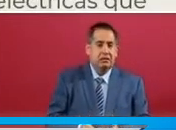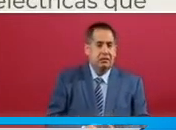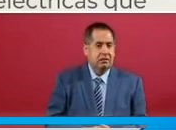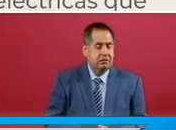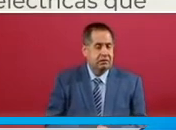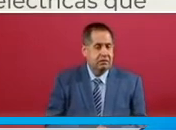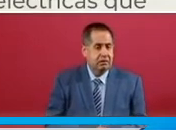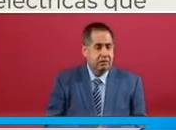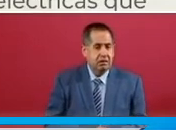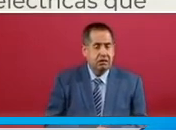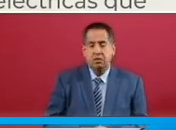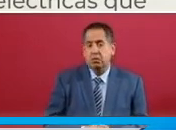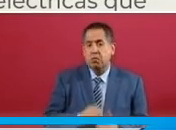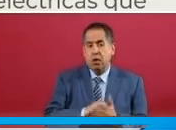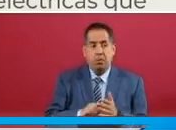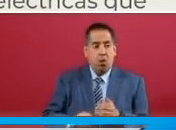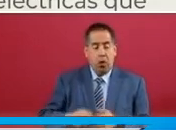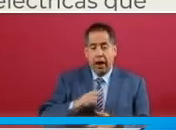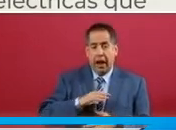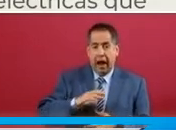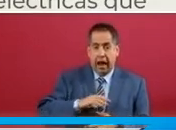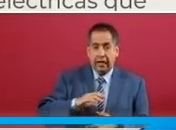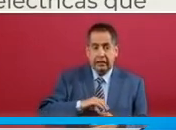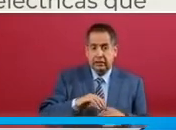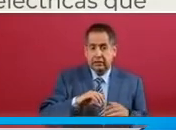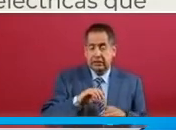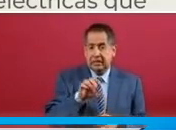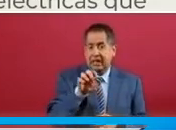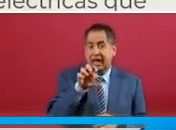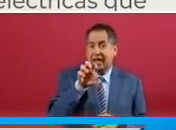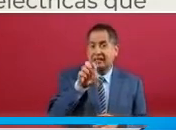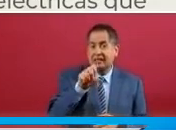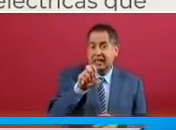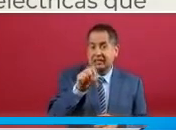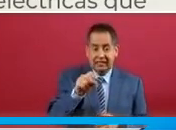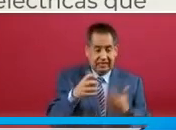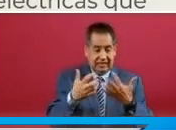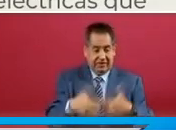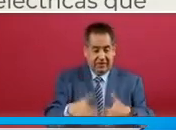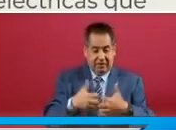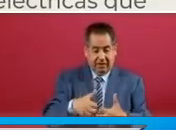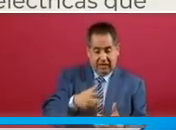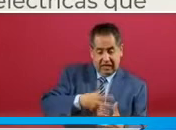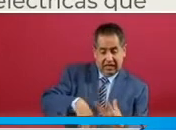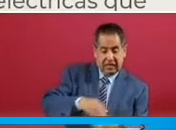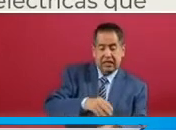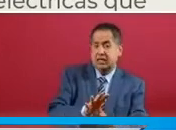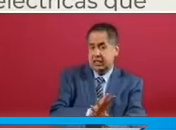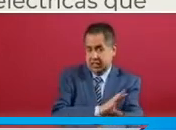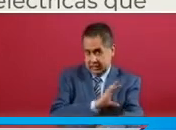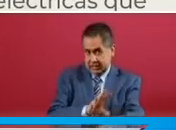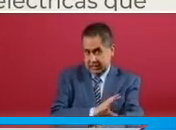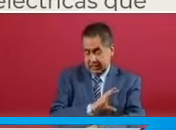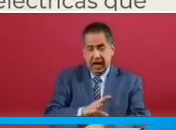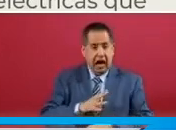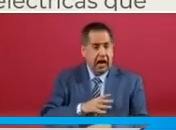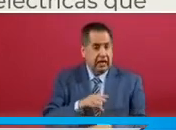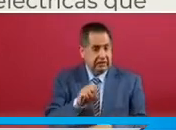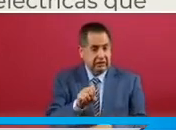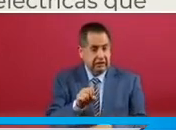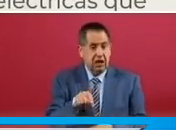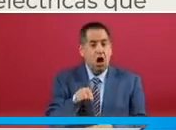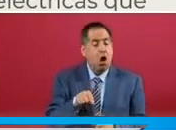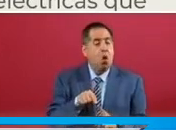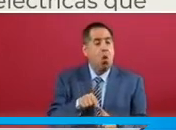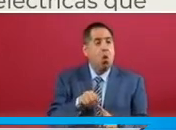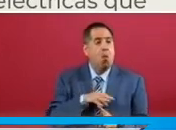beneficiará a particulares. La Comisión Reguladora de Energía, CRE, se dedicó abiertamente en favorecer esta política desde la reforma eléctrica.